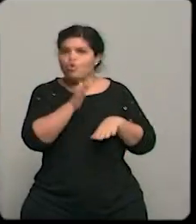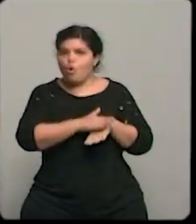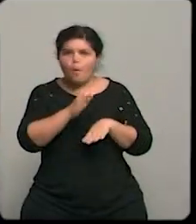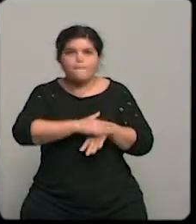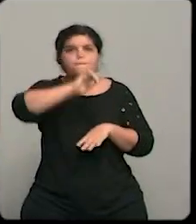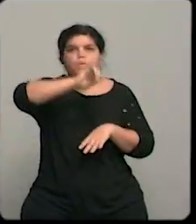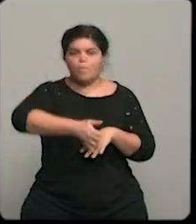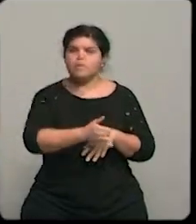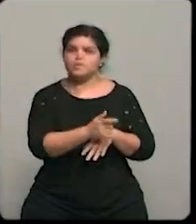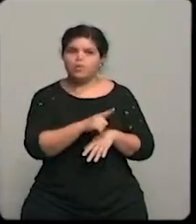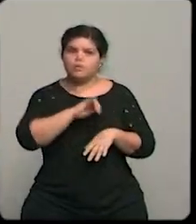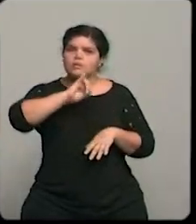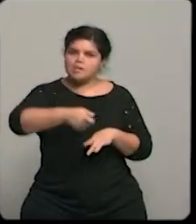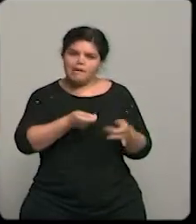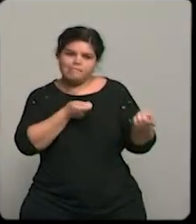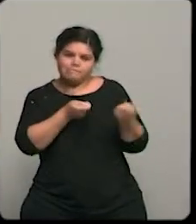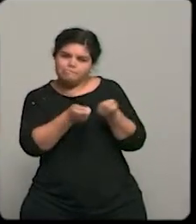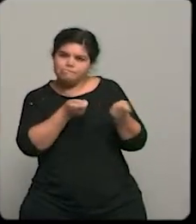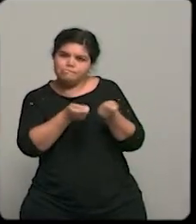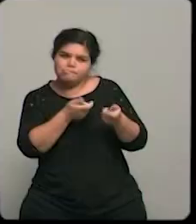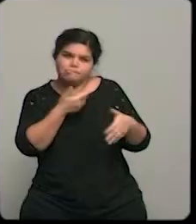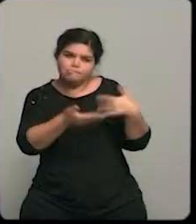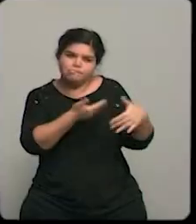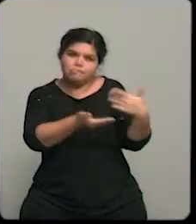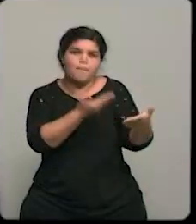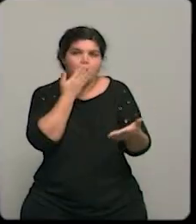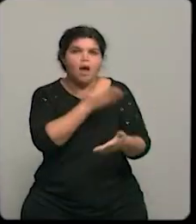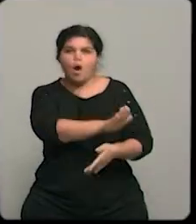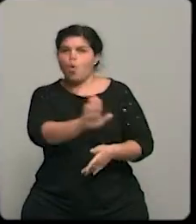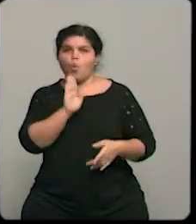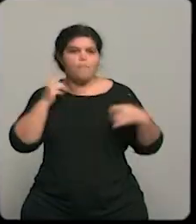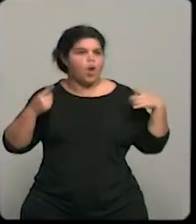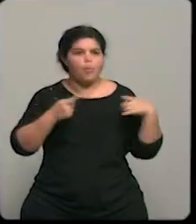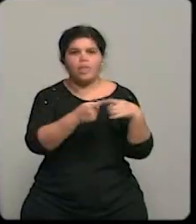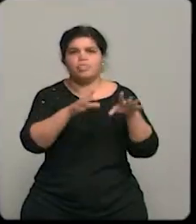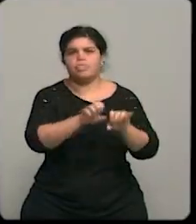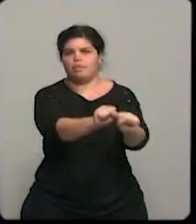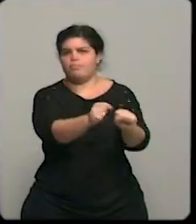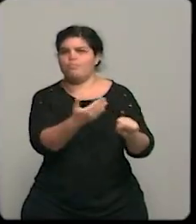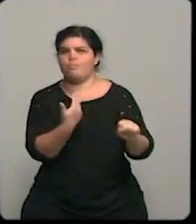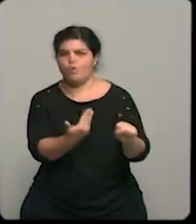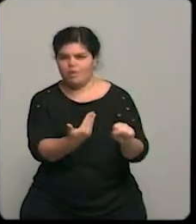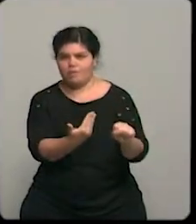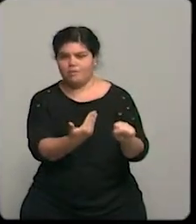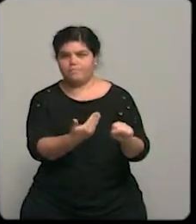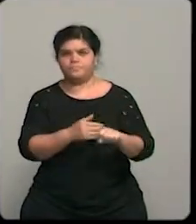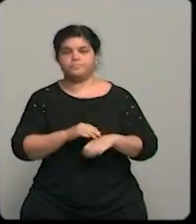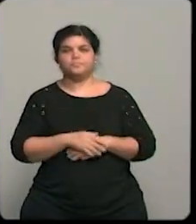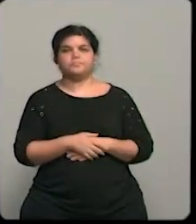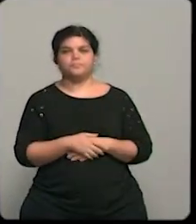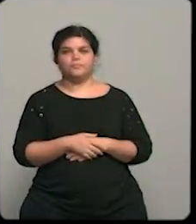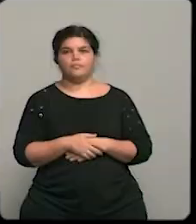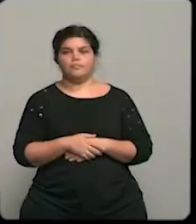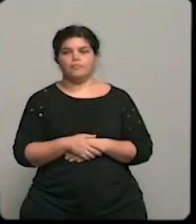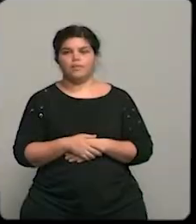también nuestra buena parte para cumplir con esta misión. Sí. ¿No? Digamos,